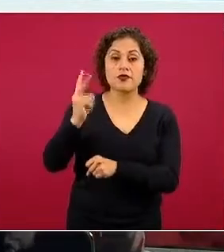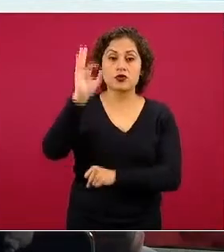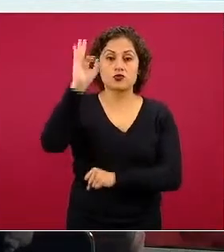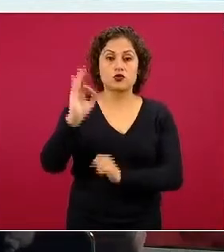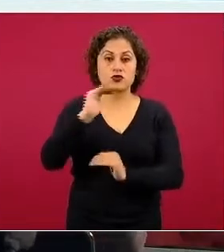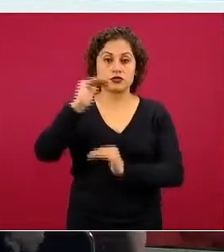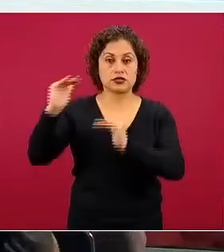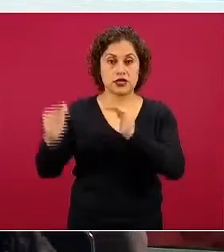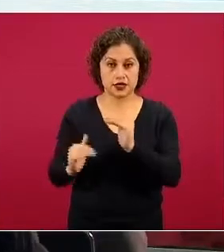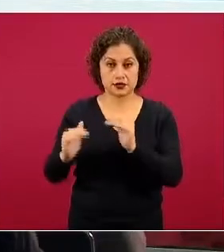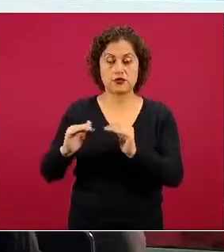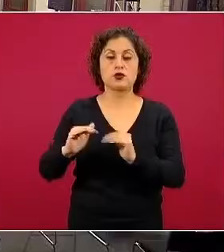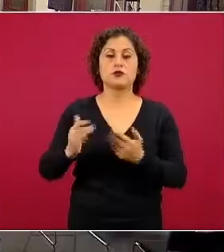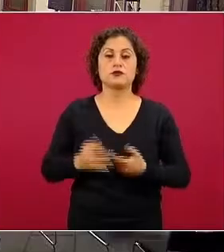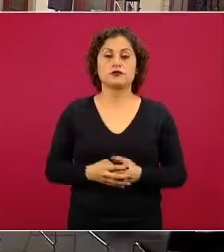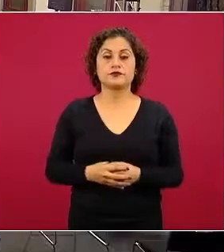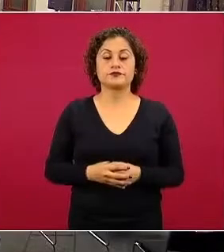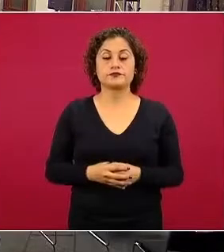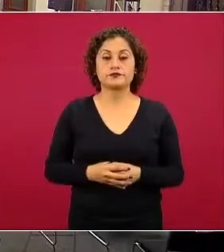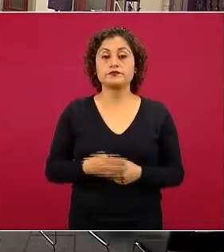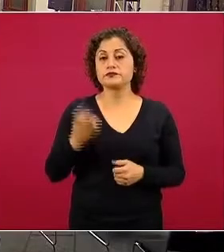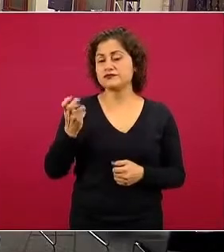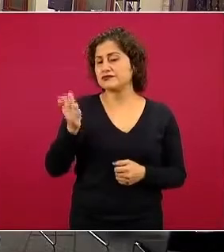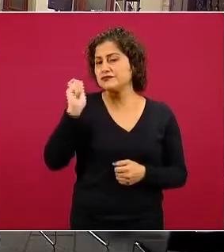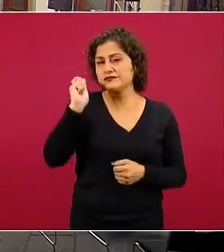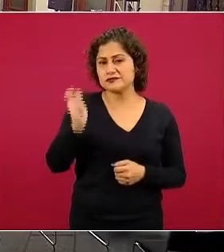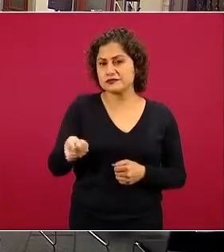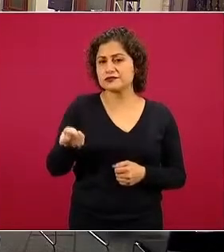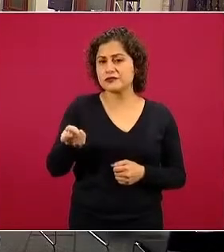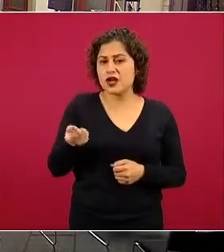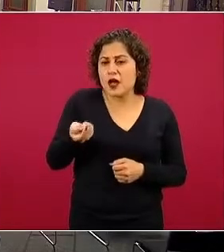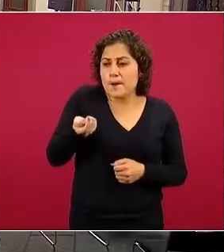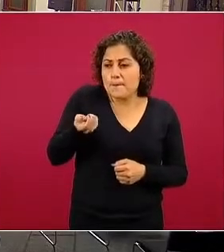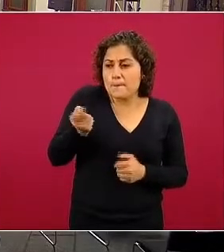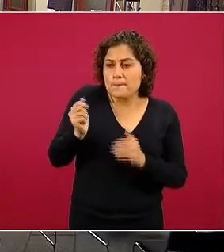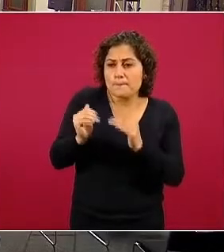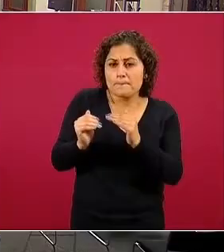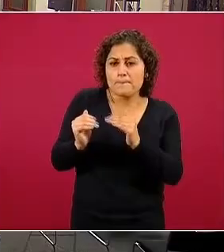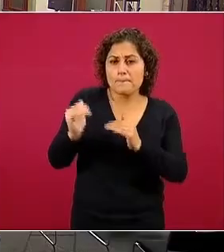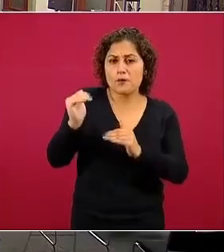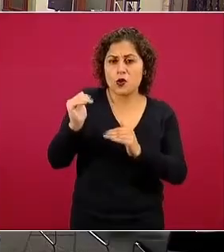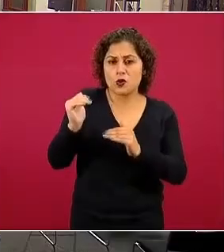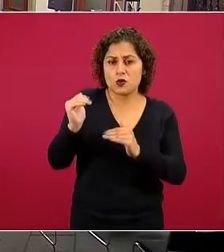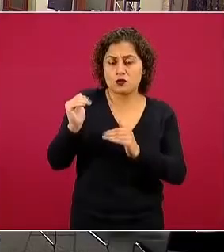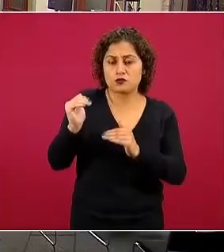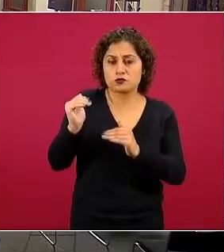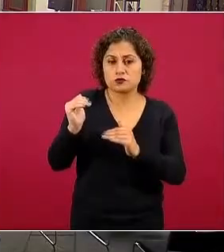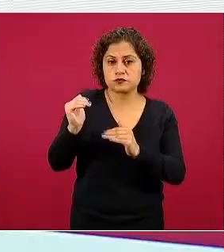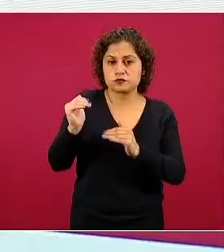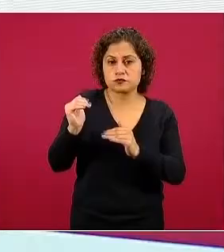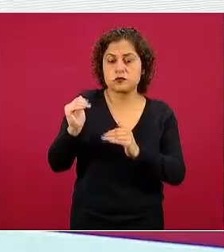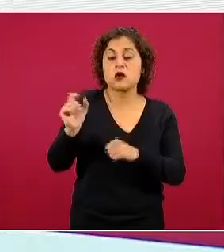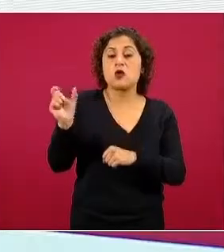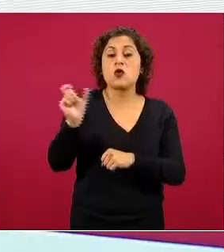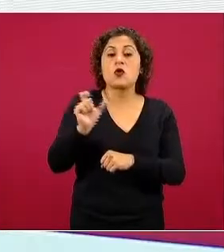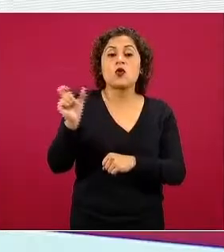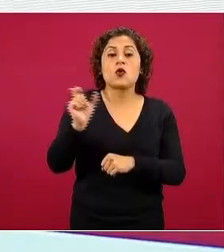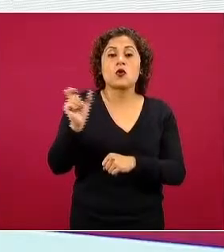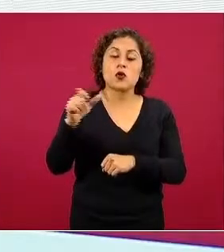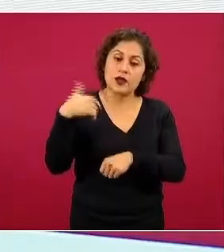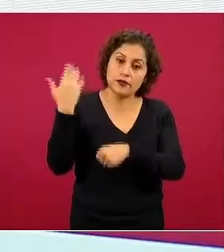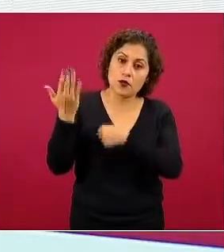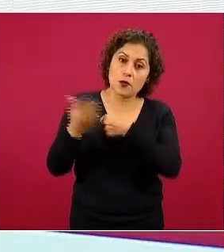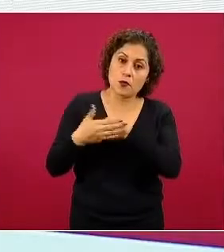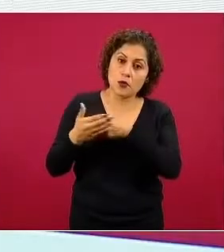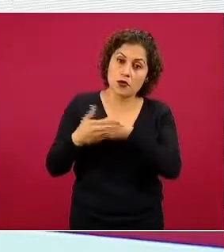Esto puede llegar a ser un ligero incremento cuando se termine de analizar toda